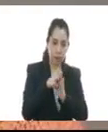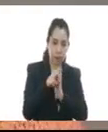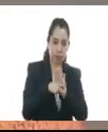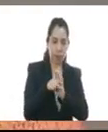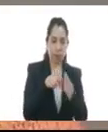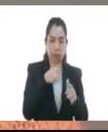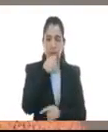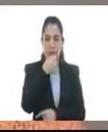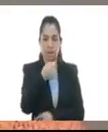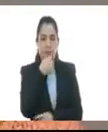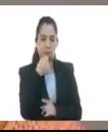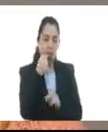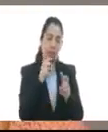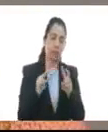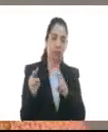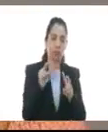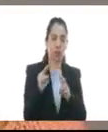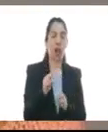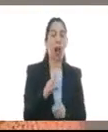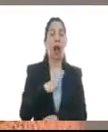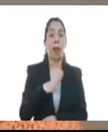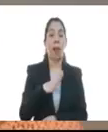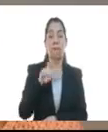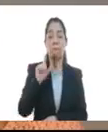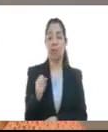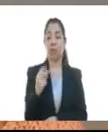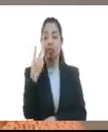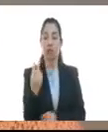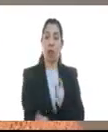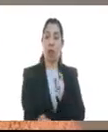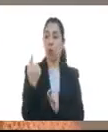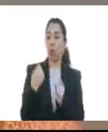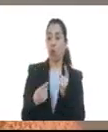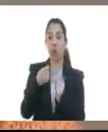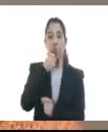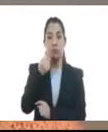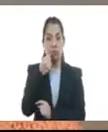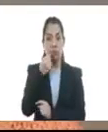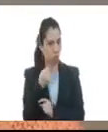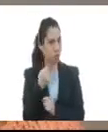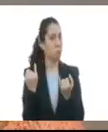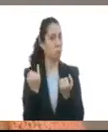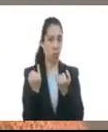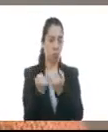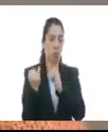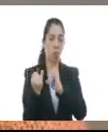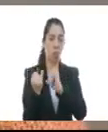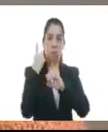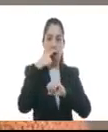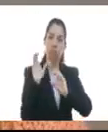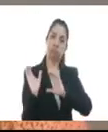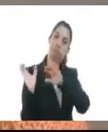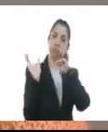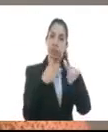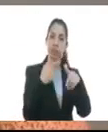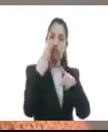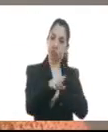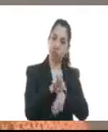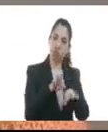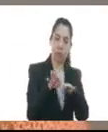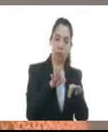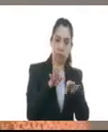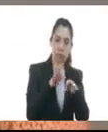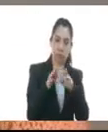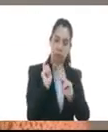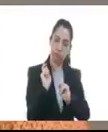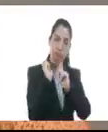había algunos reporteros que escribieron pues varios trabajos o varios medios de comunicación de uno mismo. Sin embargo, pues había que tomar en